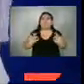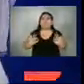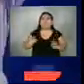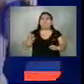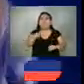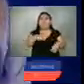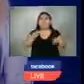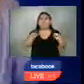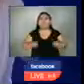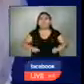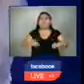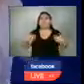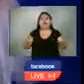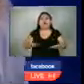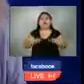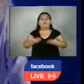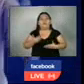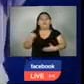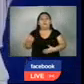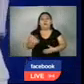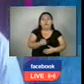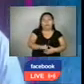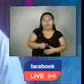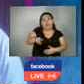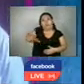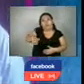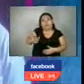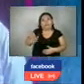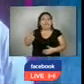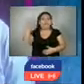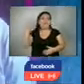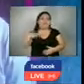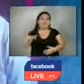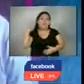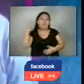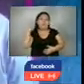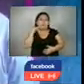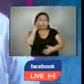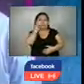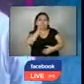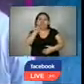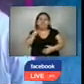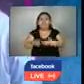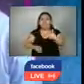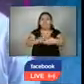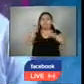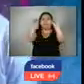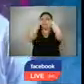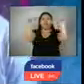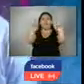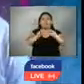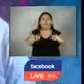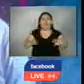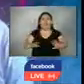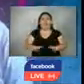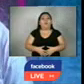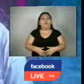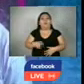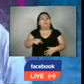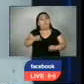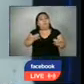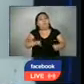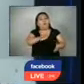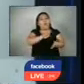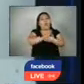brinda específicamente a los usuarios diferentes experiencias inmersas en este ciberespacio. Se afirma que comprando